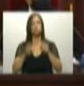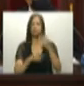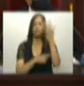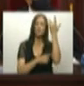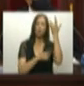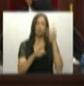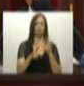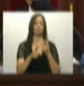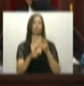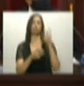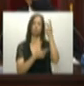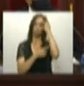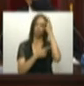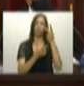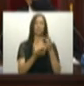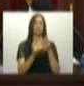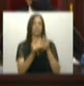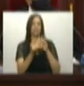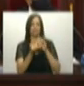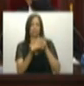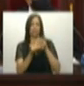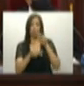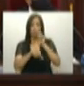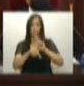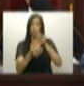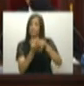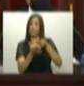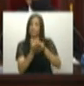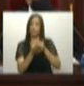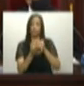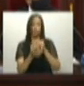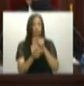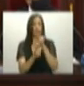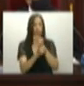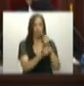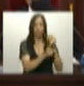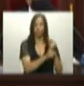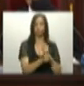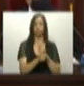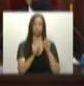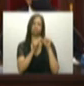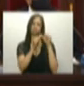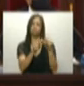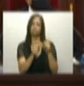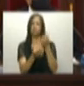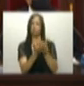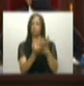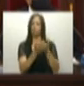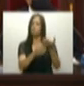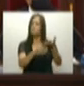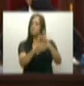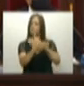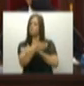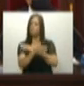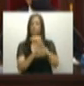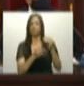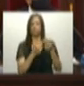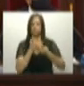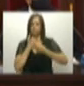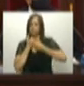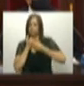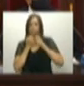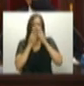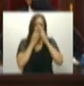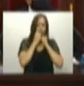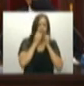siempre nos queda la duda de si es son ciertas todas esas cosas pero no solo que sean ciertas sino también